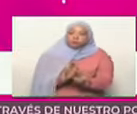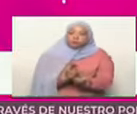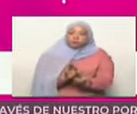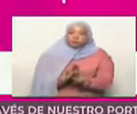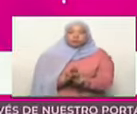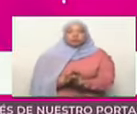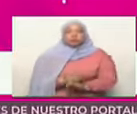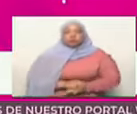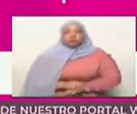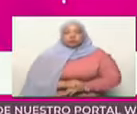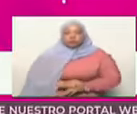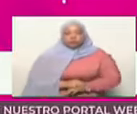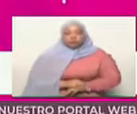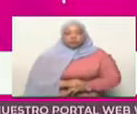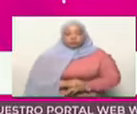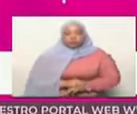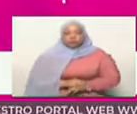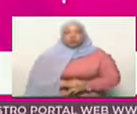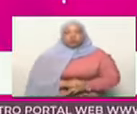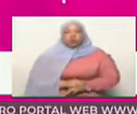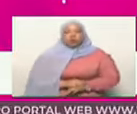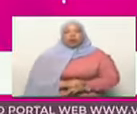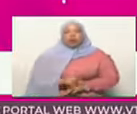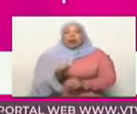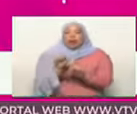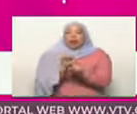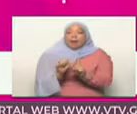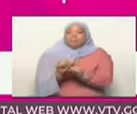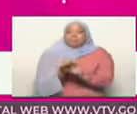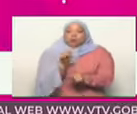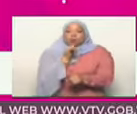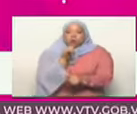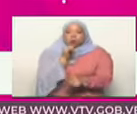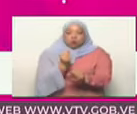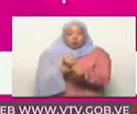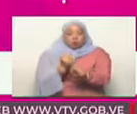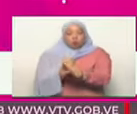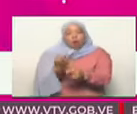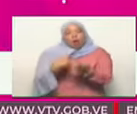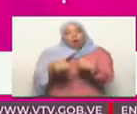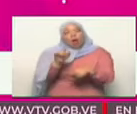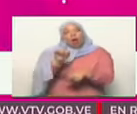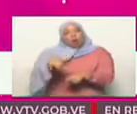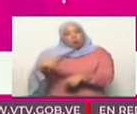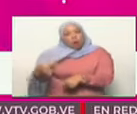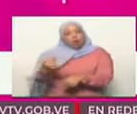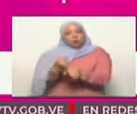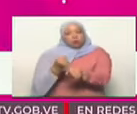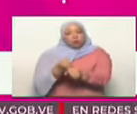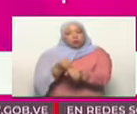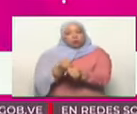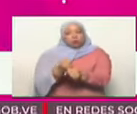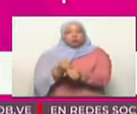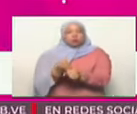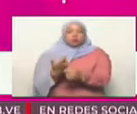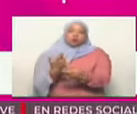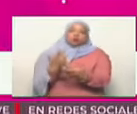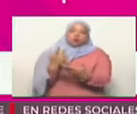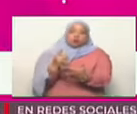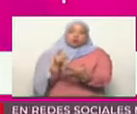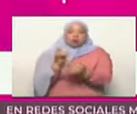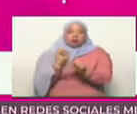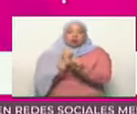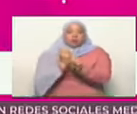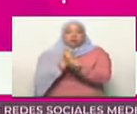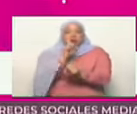colocando colectores en el ambiente y ahí se fijan los mejillones y luego se lleva hasta talla